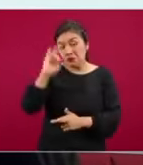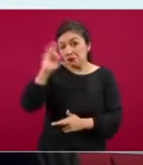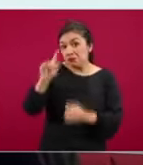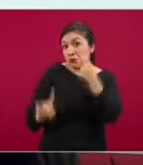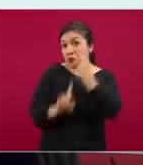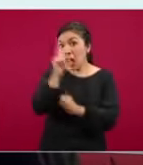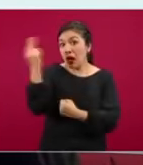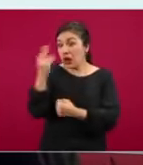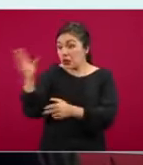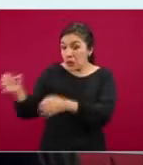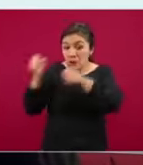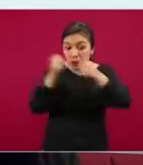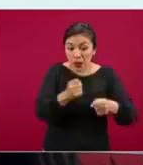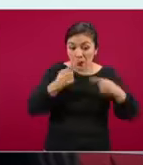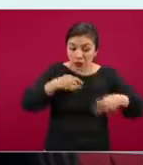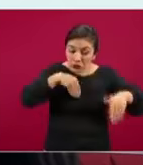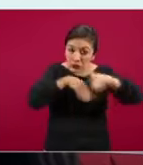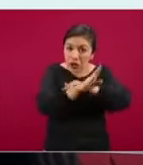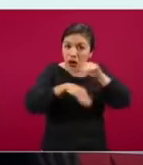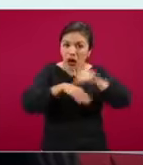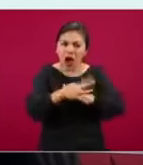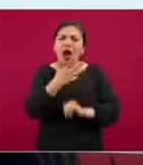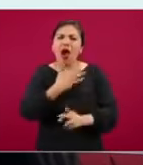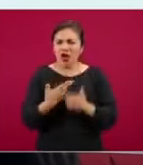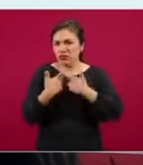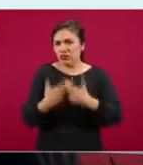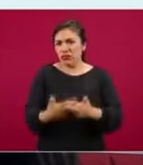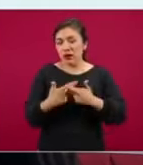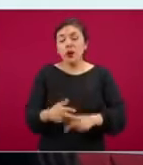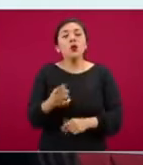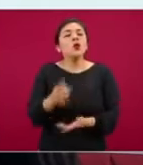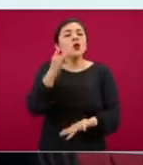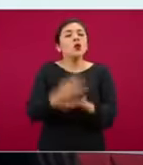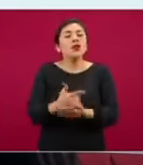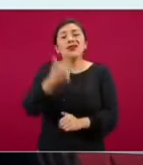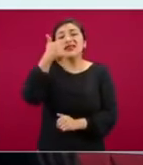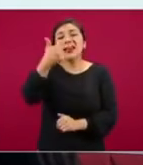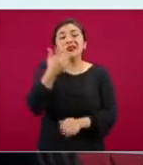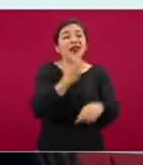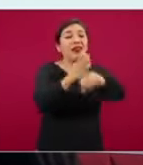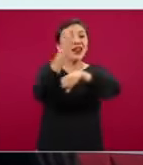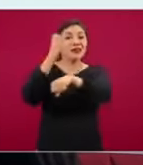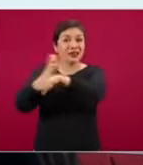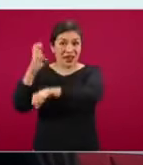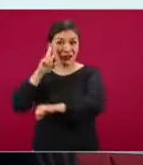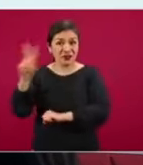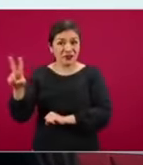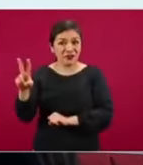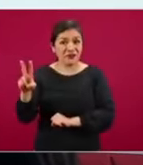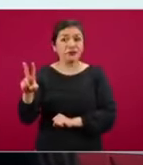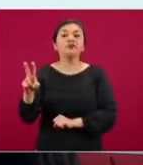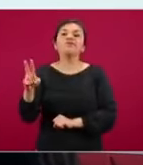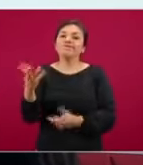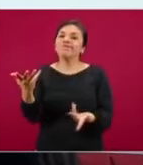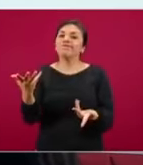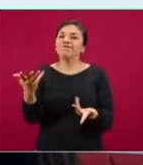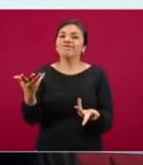poder atender a las personas que así lo requieran. Solamente 7 entidades federativas, digamos, que